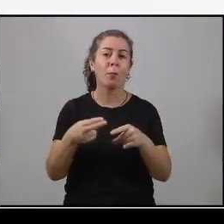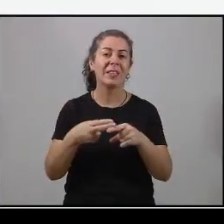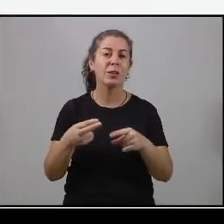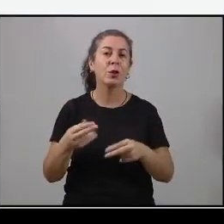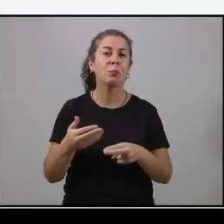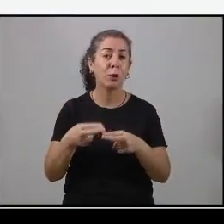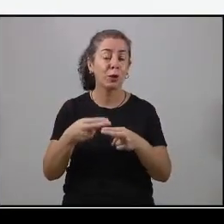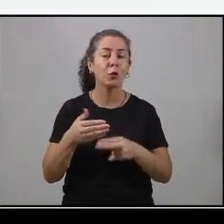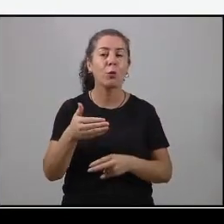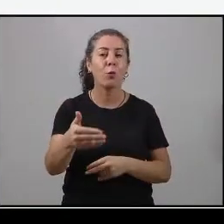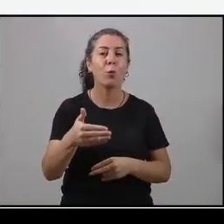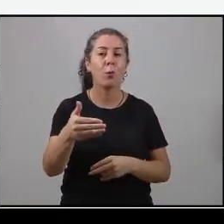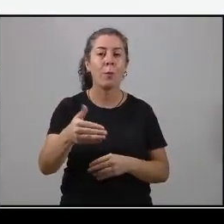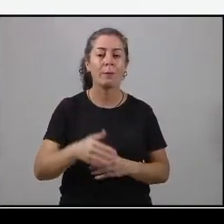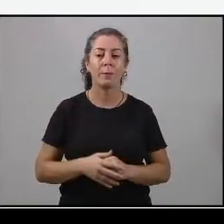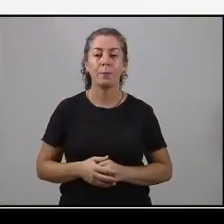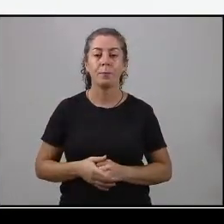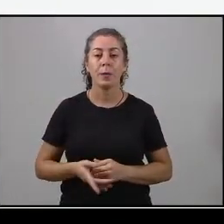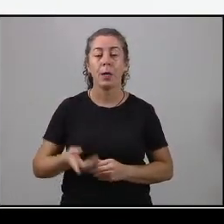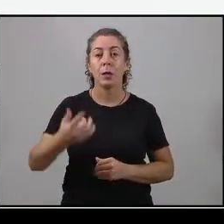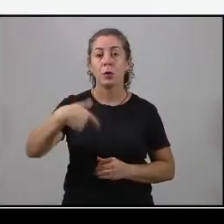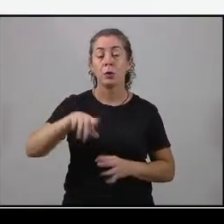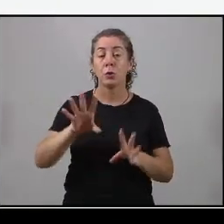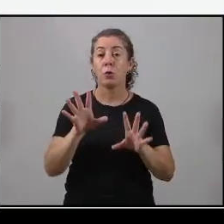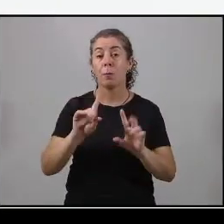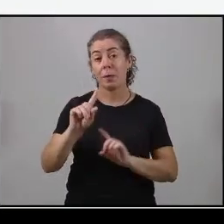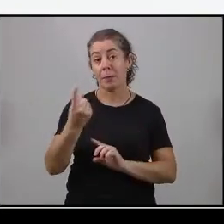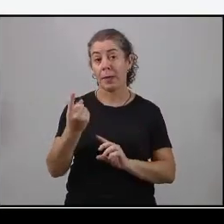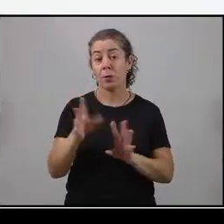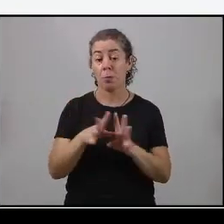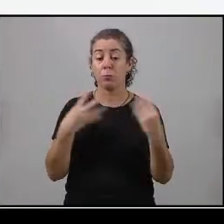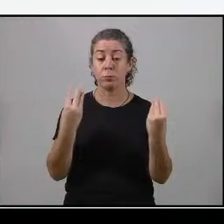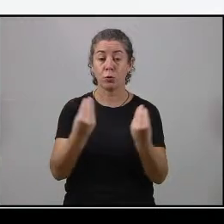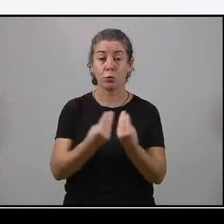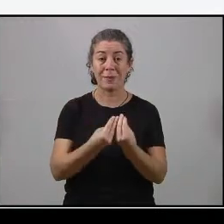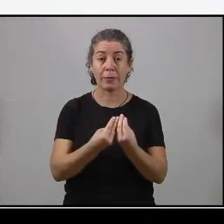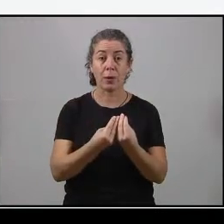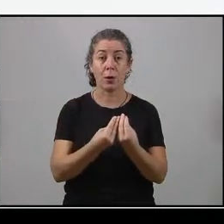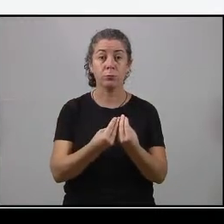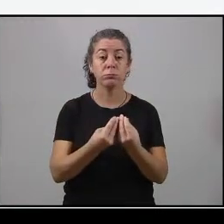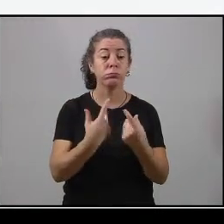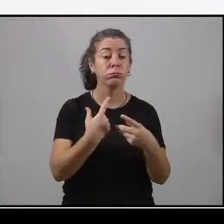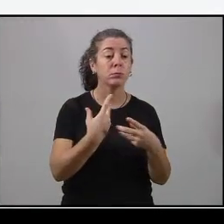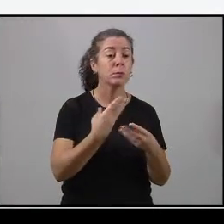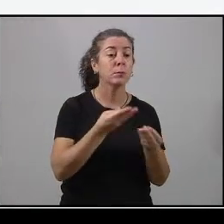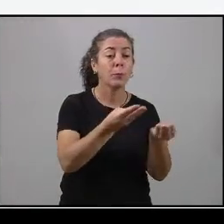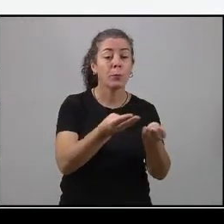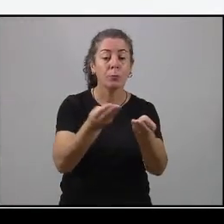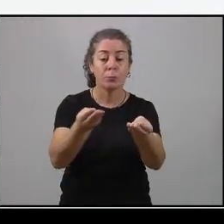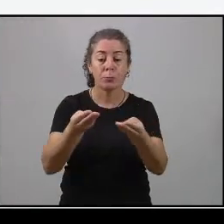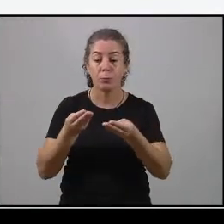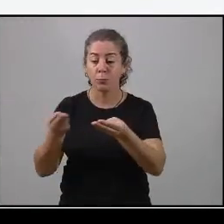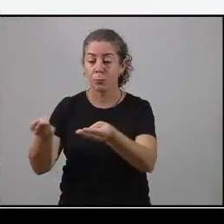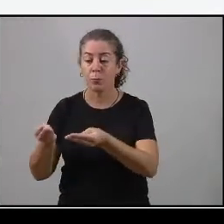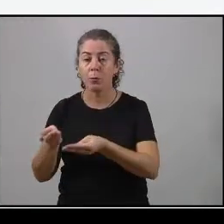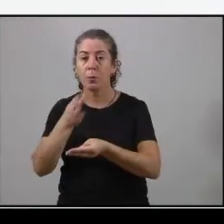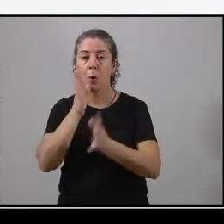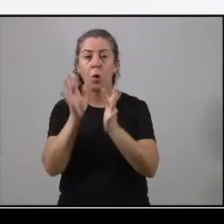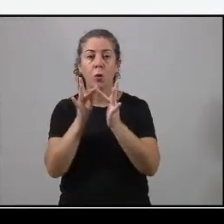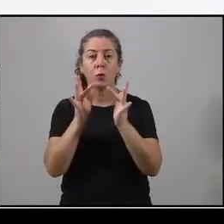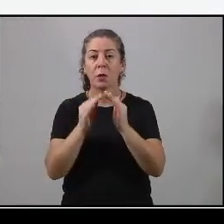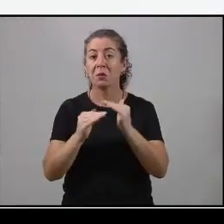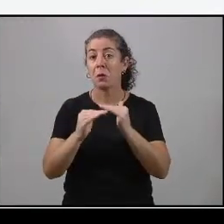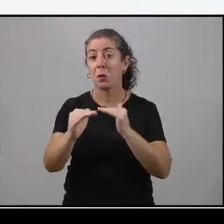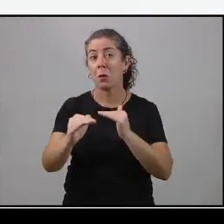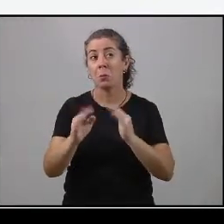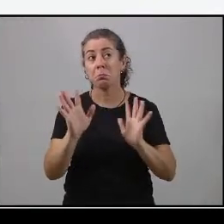sabe, nos emplazamos a un intercambio de documentación, a mantener un contacto abierto y permanente y a que dentro de poco, esperamos